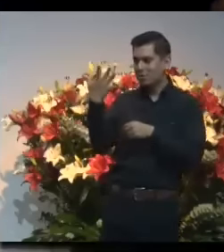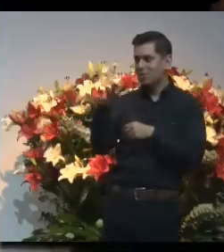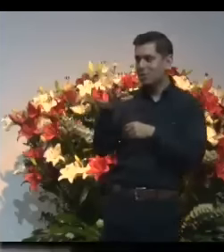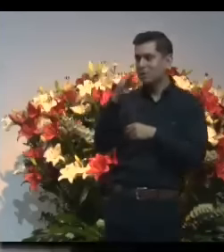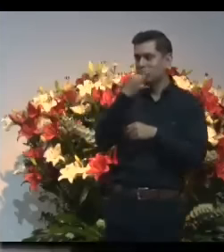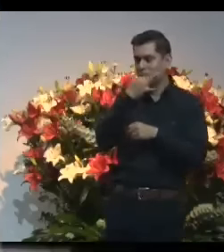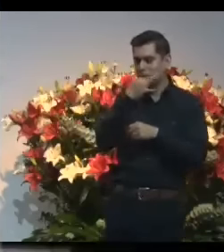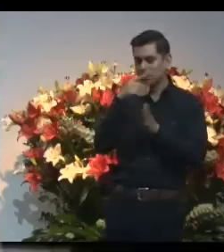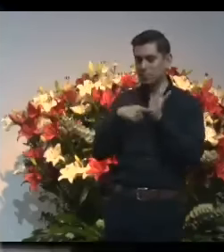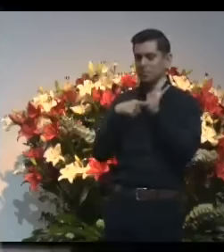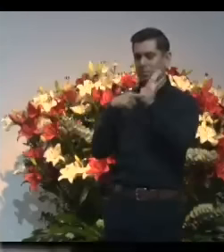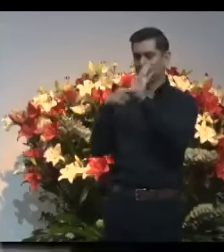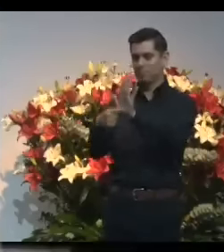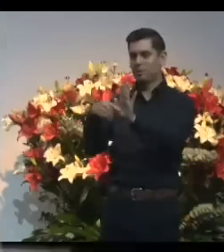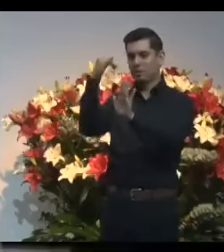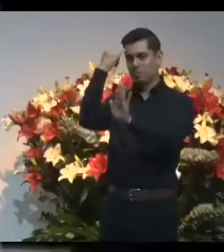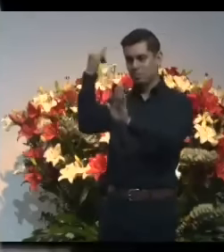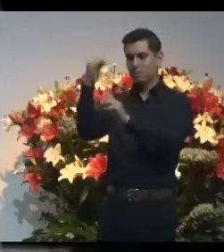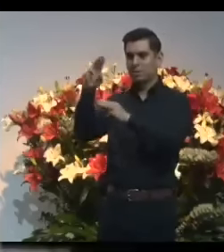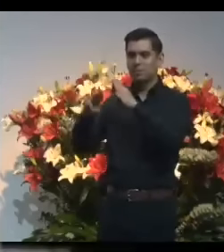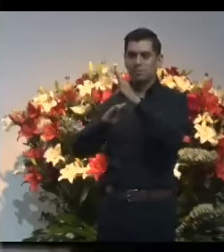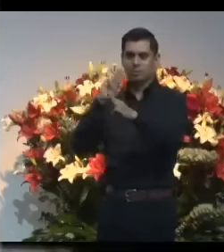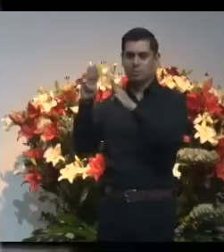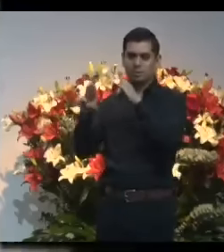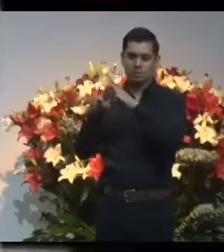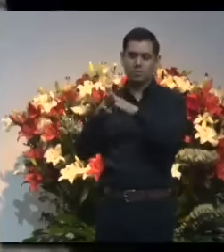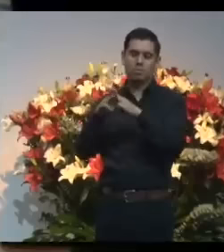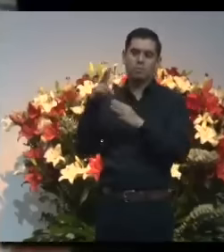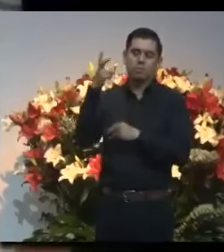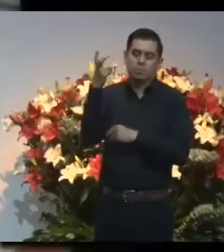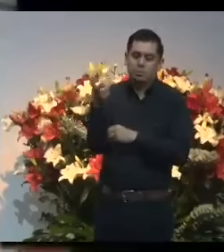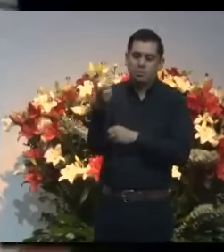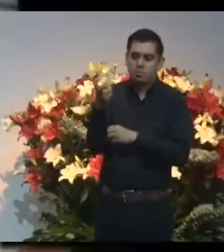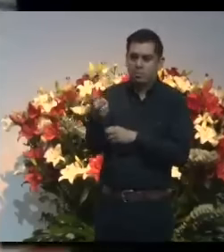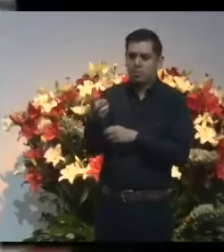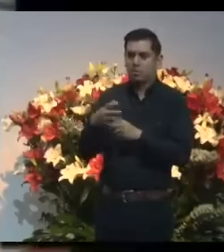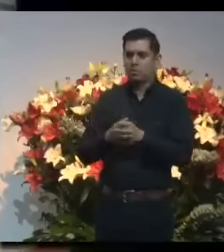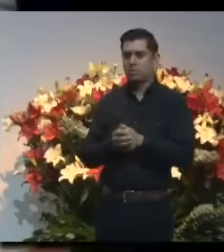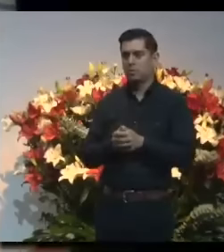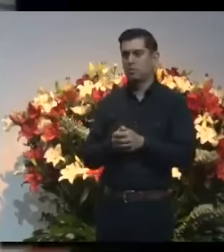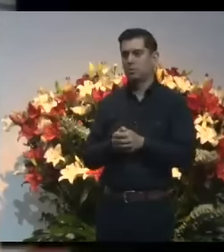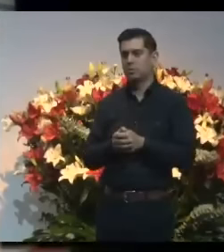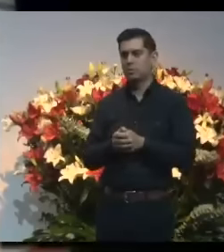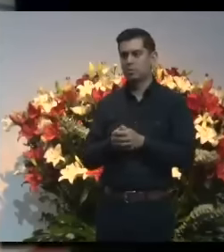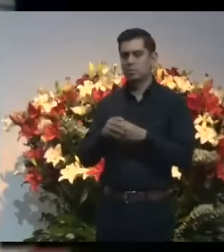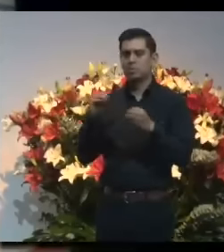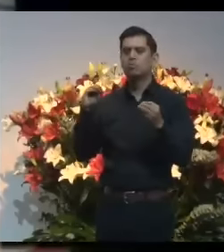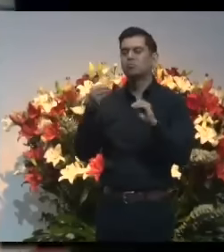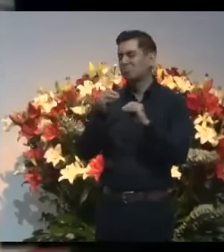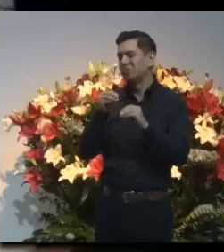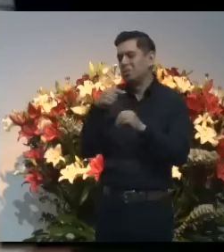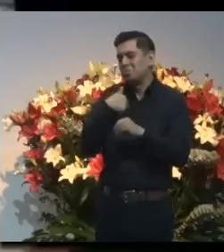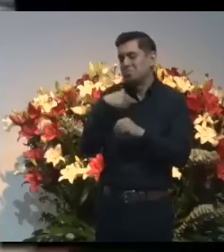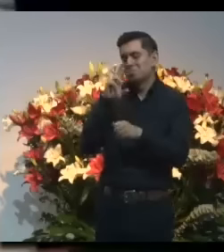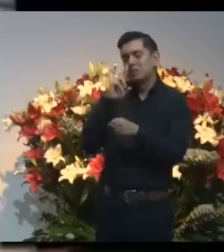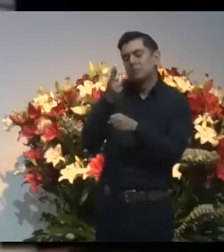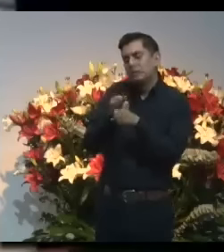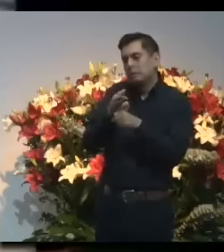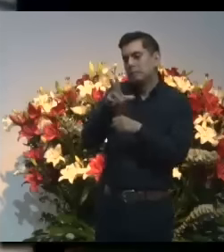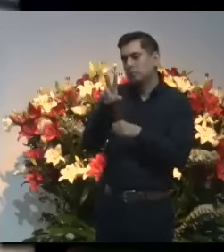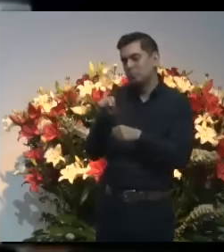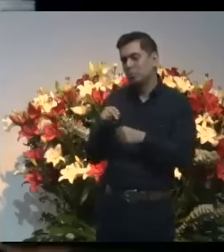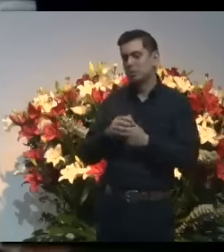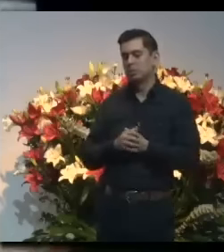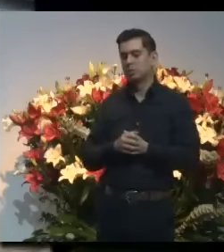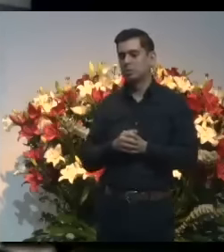cuál es mi idea global y la hice. Y entonces, en ese sentido, pues ahí no soy responsable del debate.